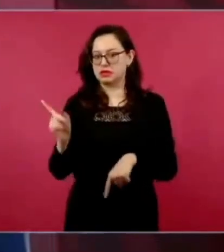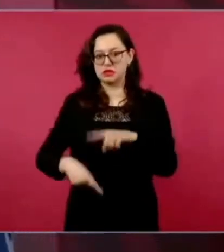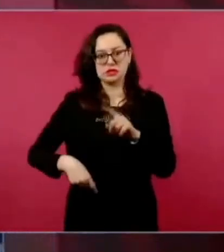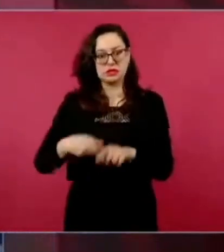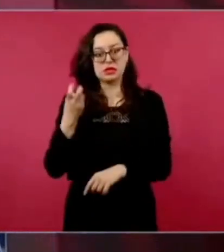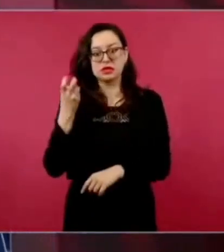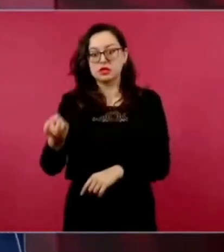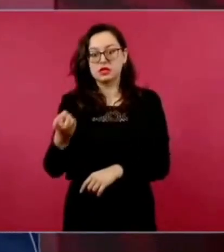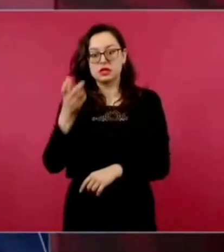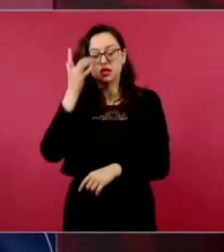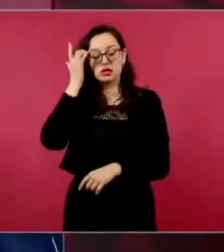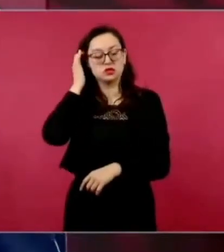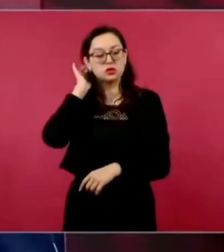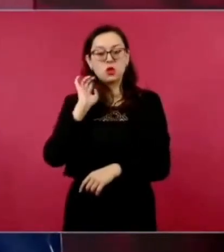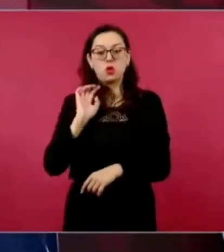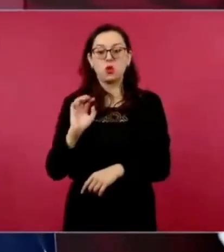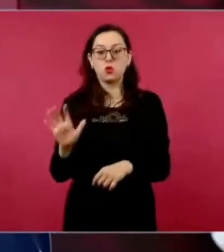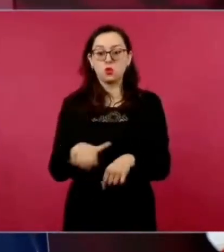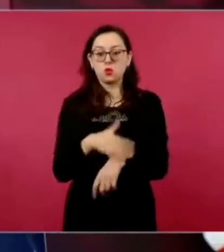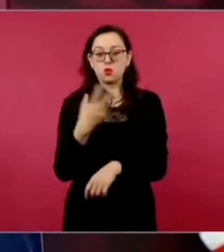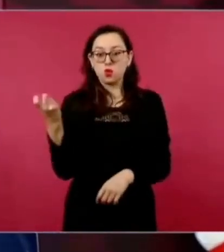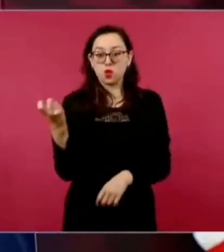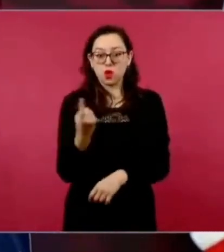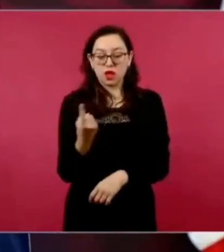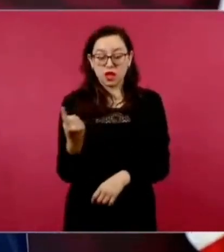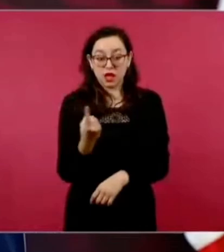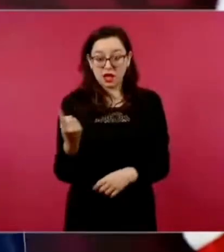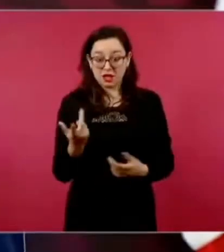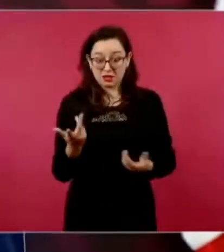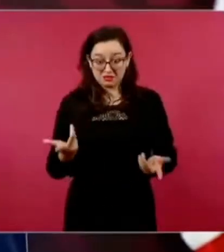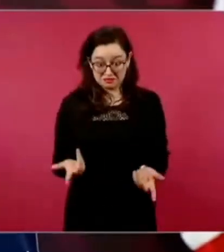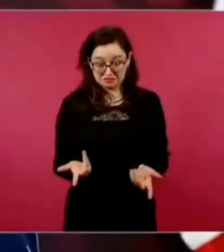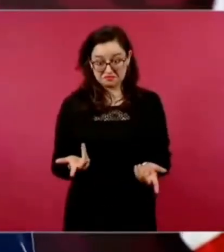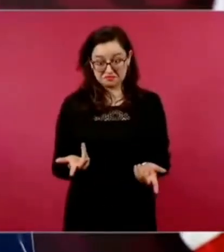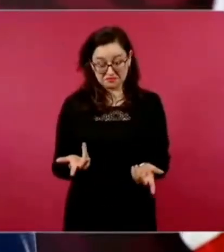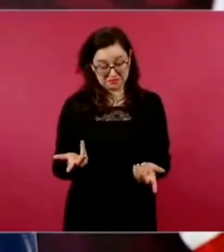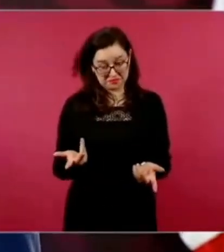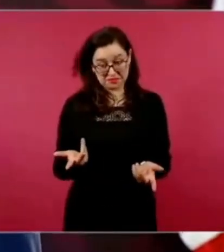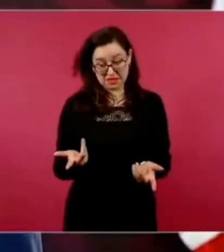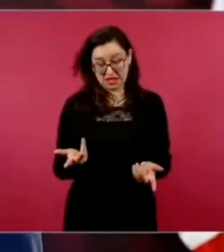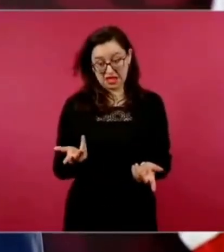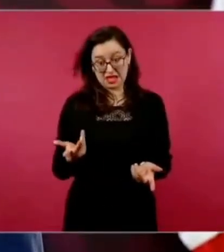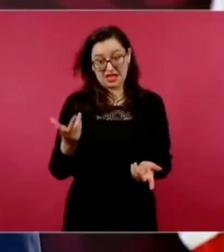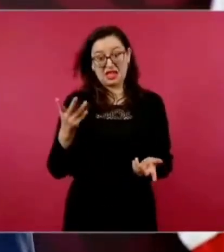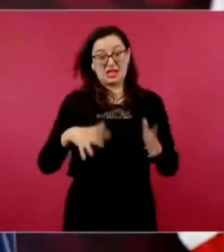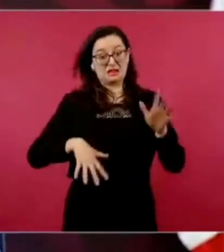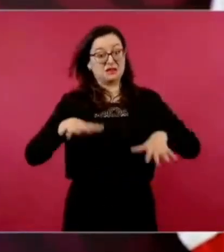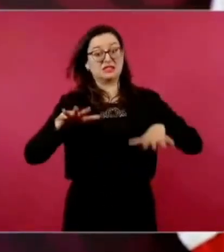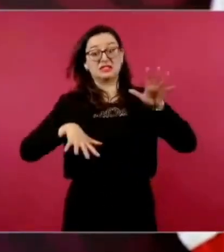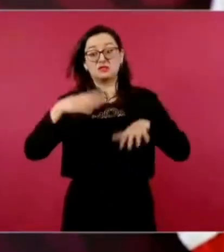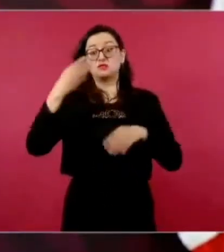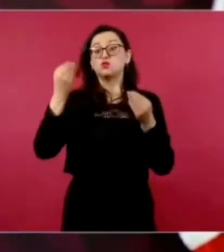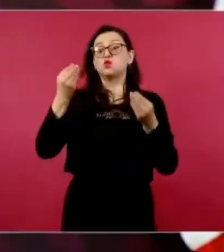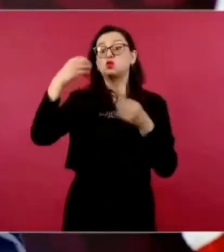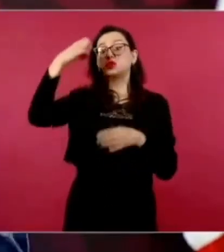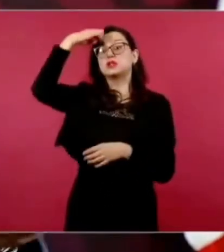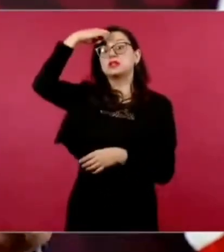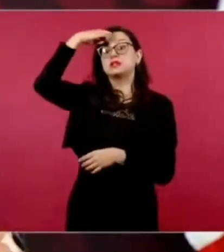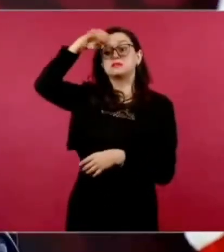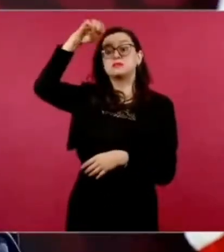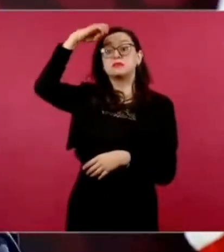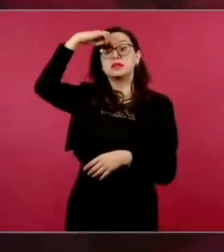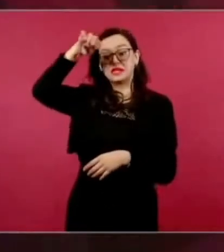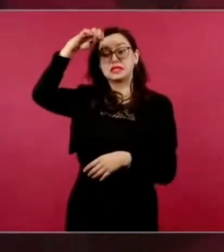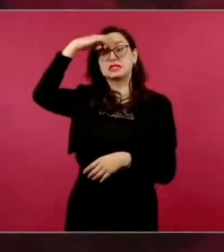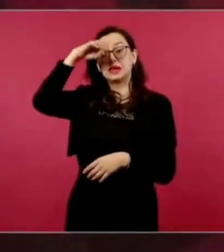si no es un hombre de principios, que los hay, una mujer de principios, no, pues ya